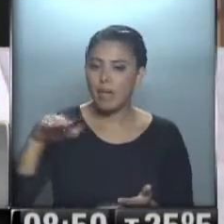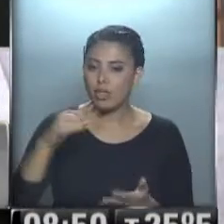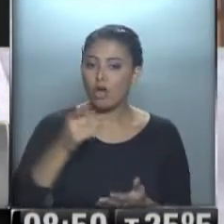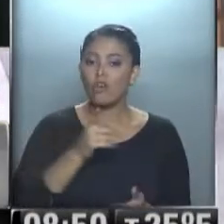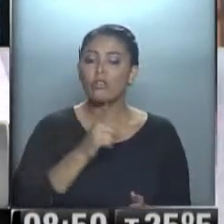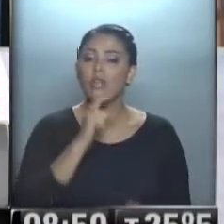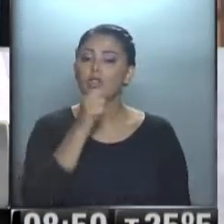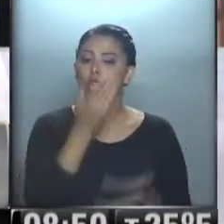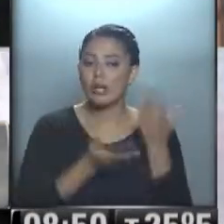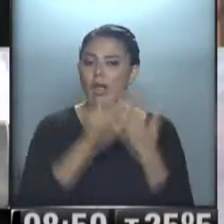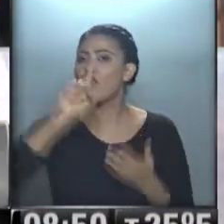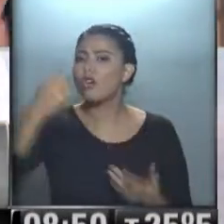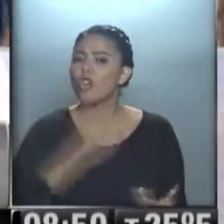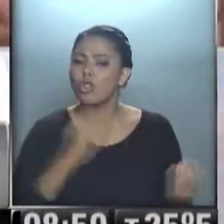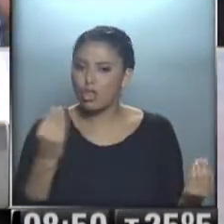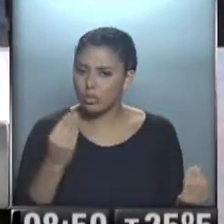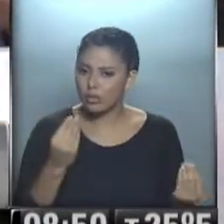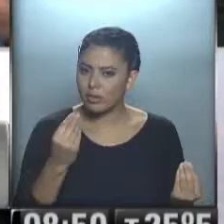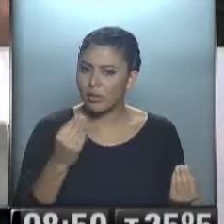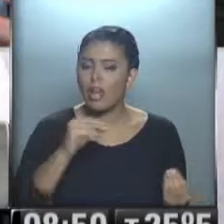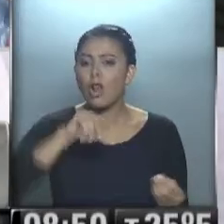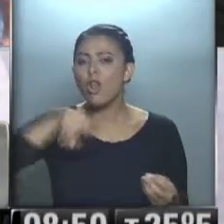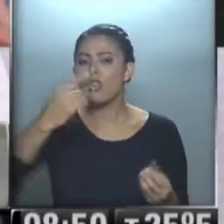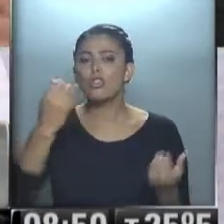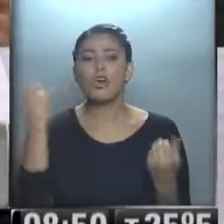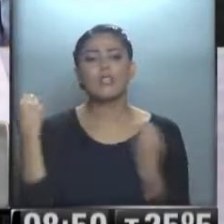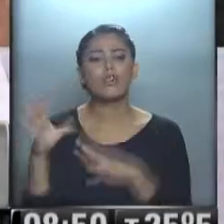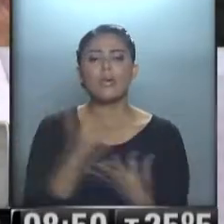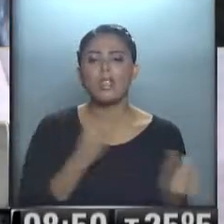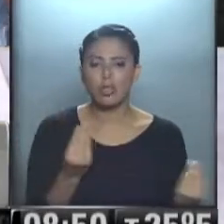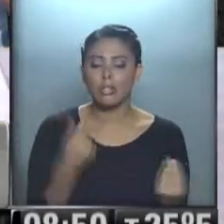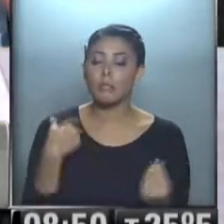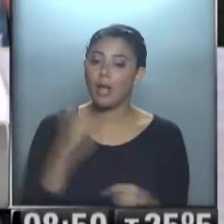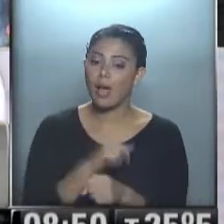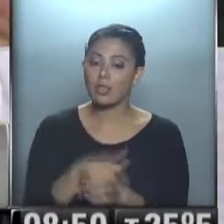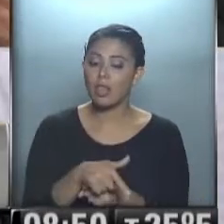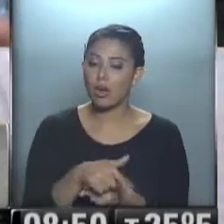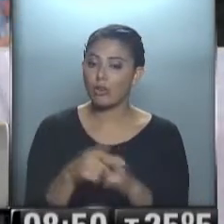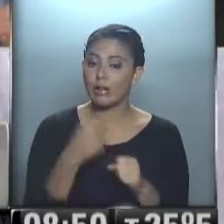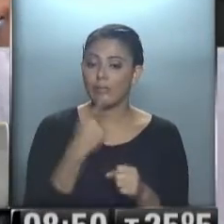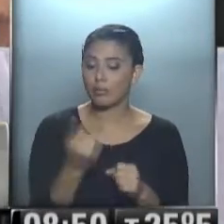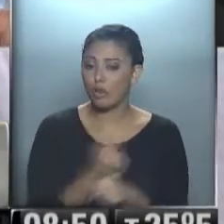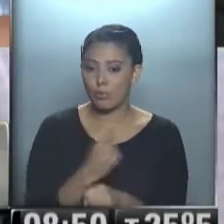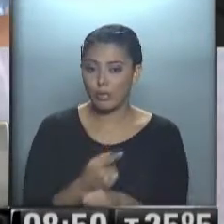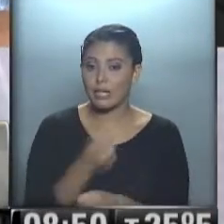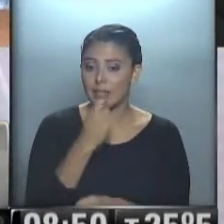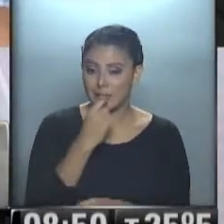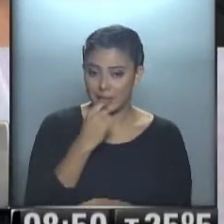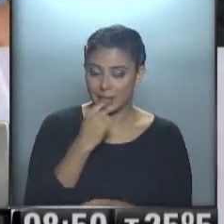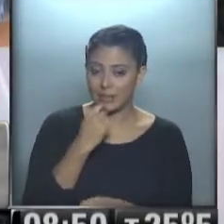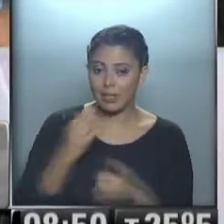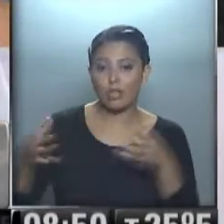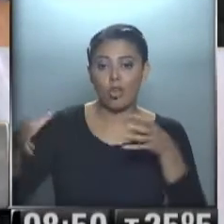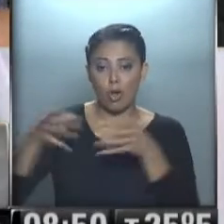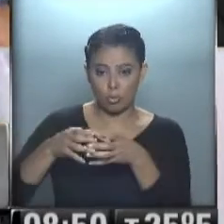de producción dónde está el resto dónde está ese excedente tan importante y es lo que no se puede responder lo que no responden ni la mesa